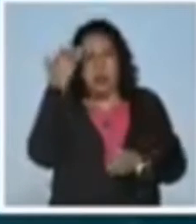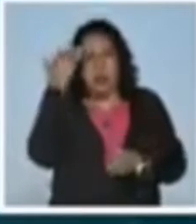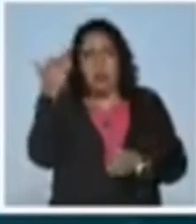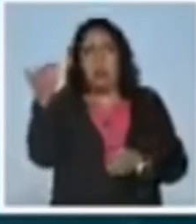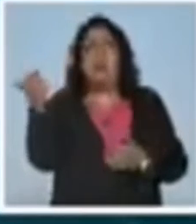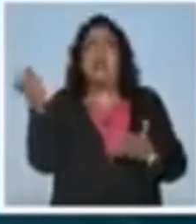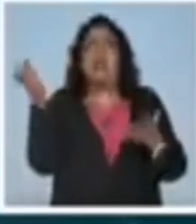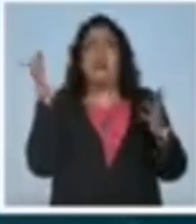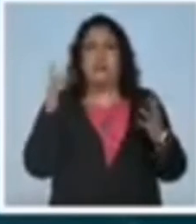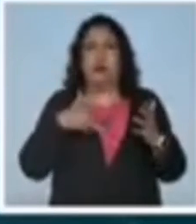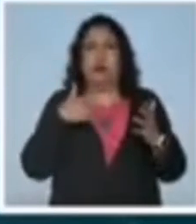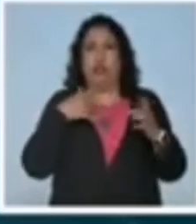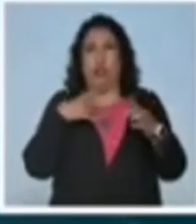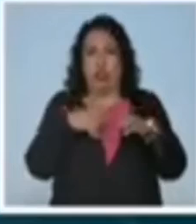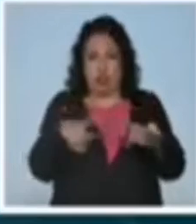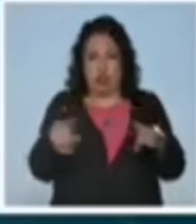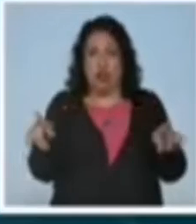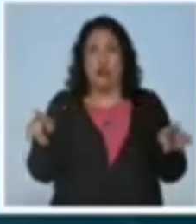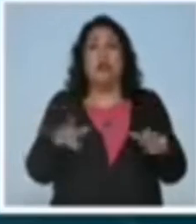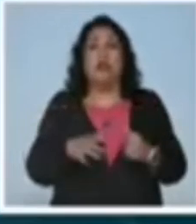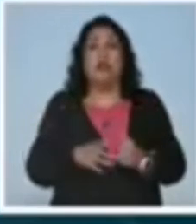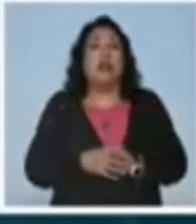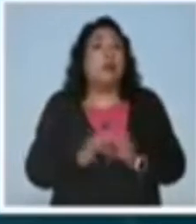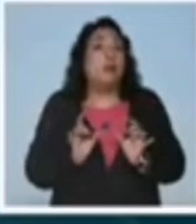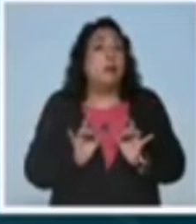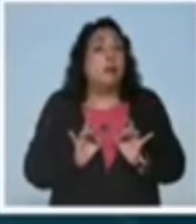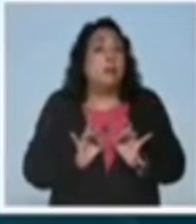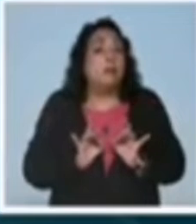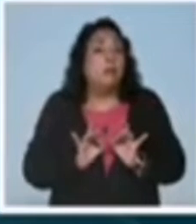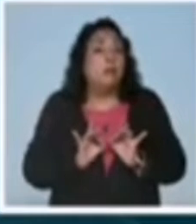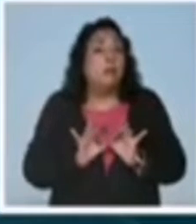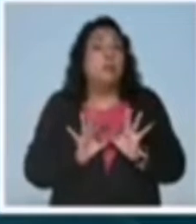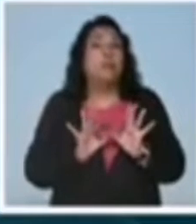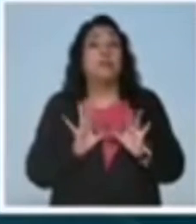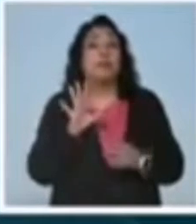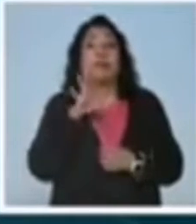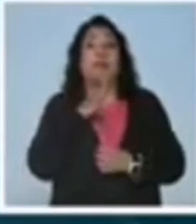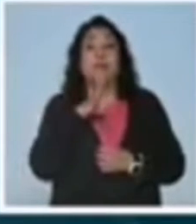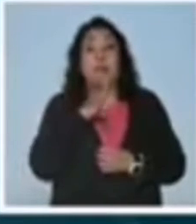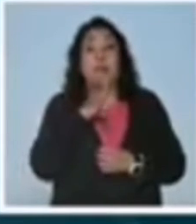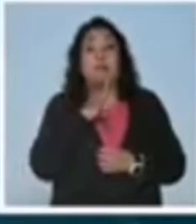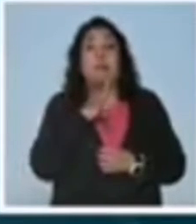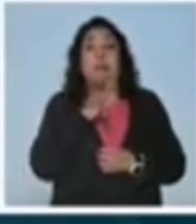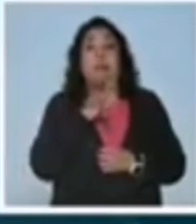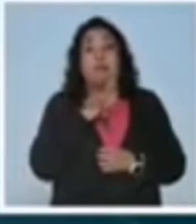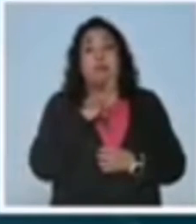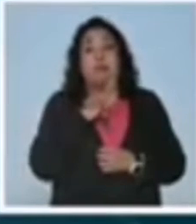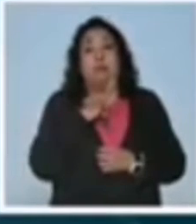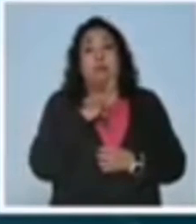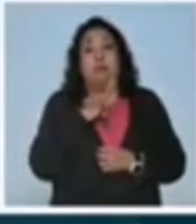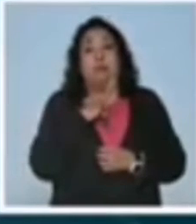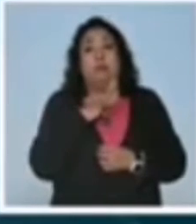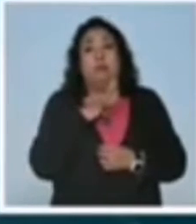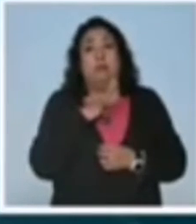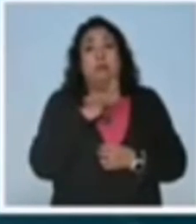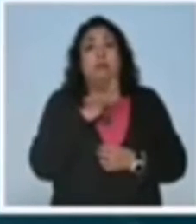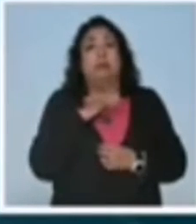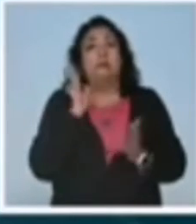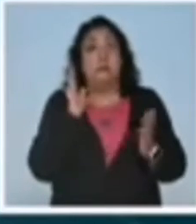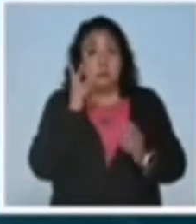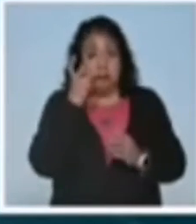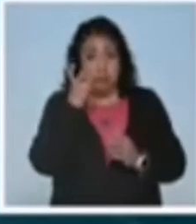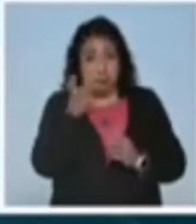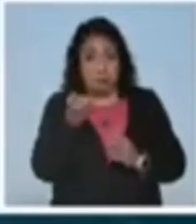se percibe de otra manera también, ¿no? Cuando de repente estás envuelto en ese... y